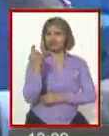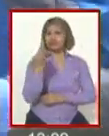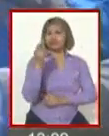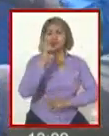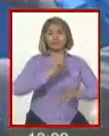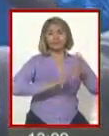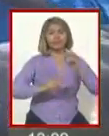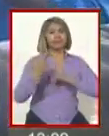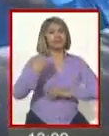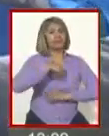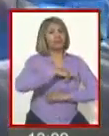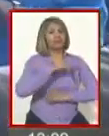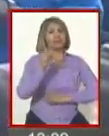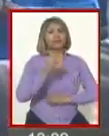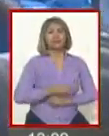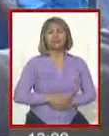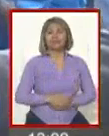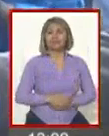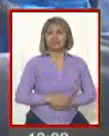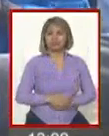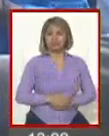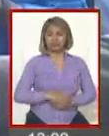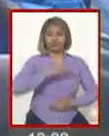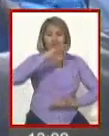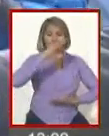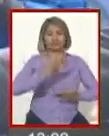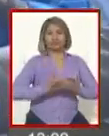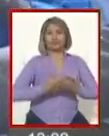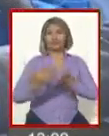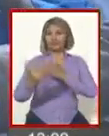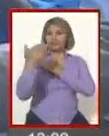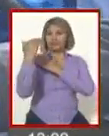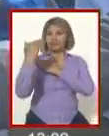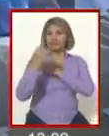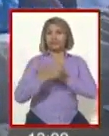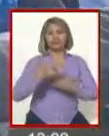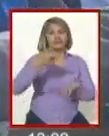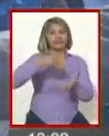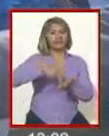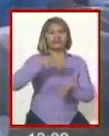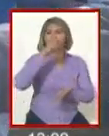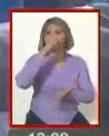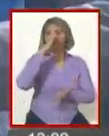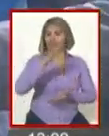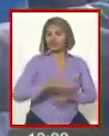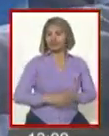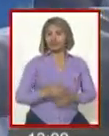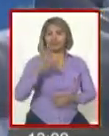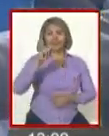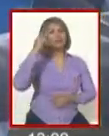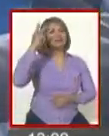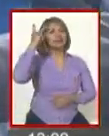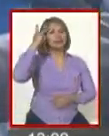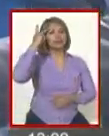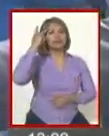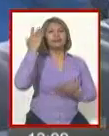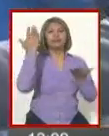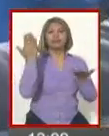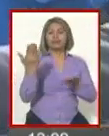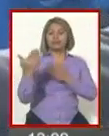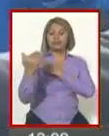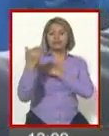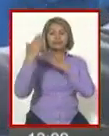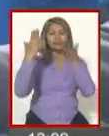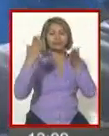nosotros los vecinos, nosotros no somos Entenau, somos hijos de Santa Cruz y firme. Aquí no somos políticos, aquí somos